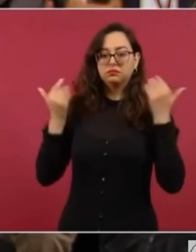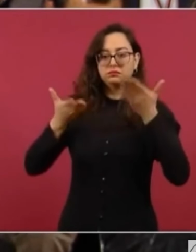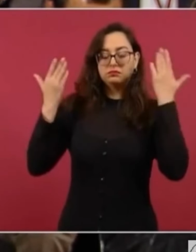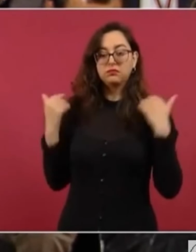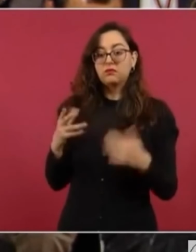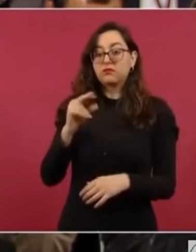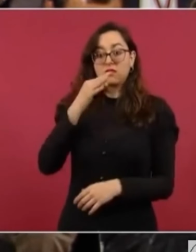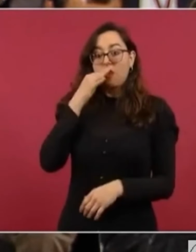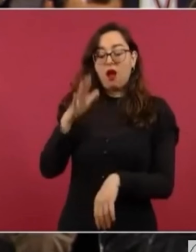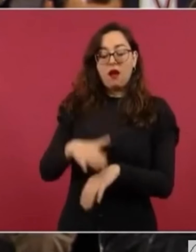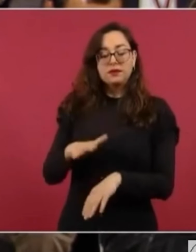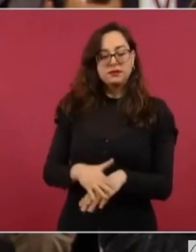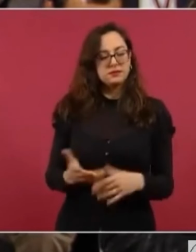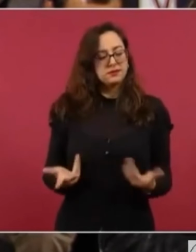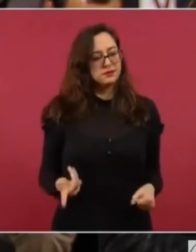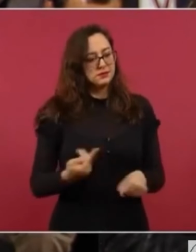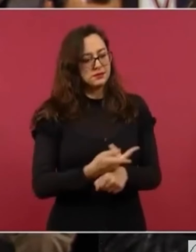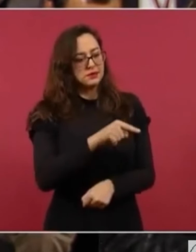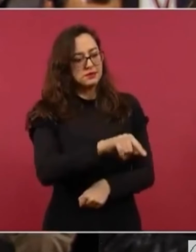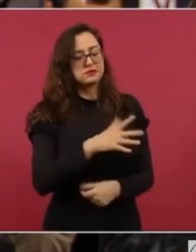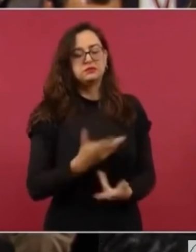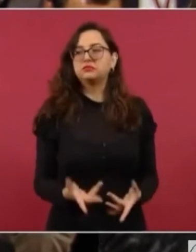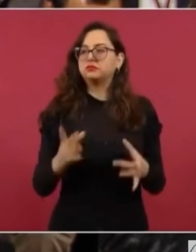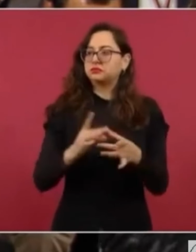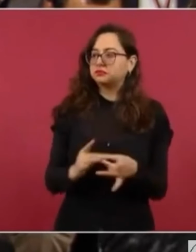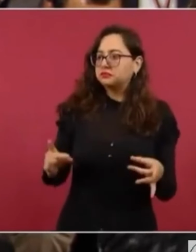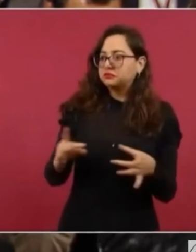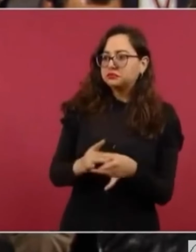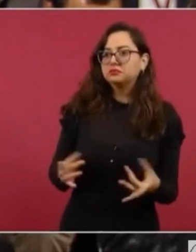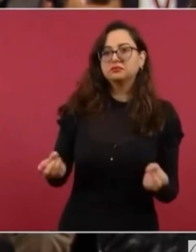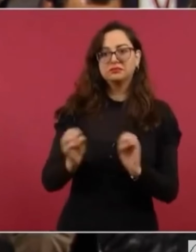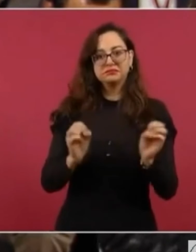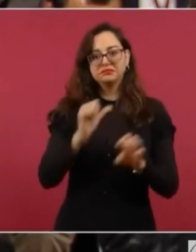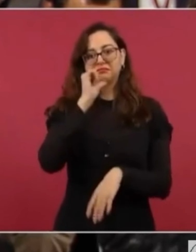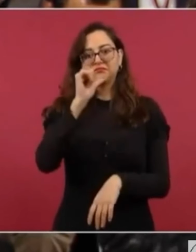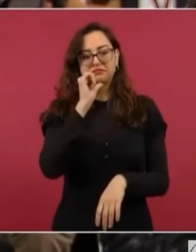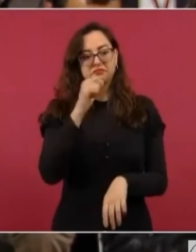excesivas que no solamente se usan para privilegiar a sus amigos o grupos